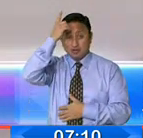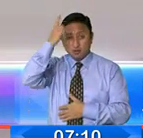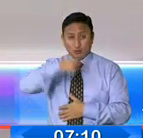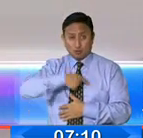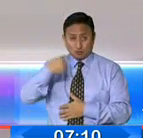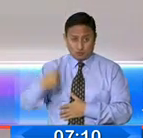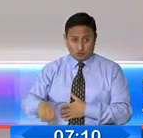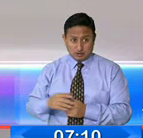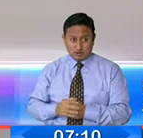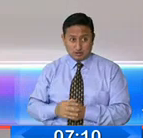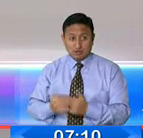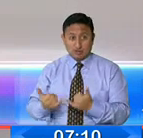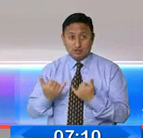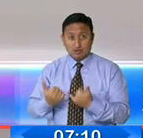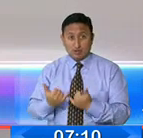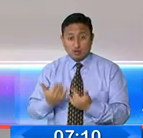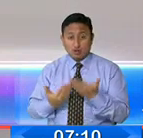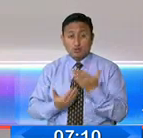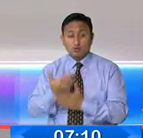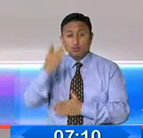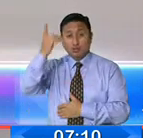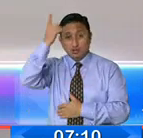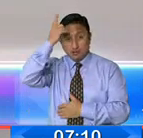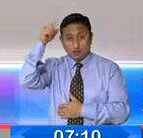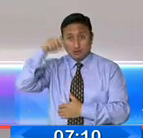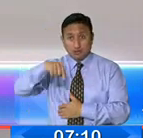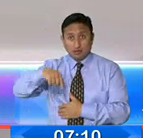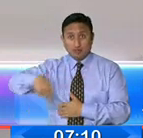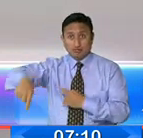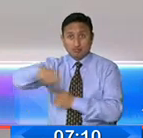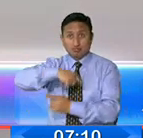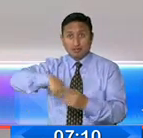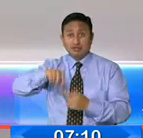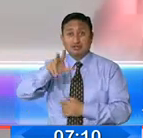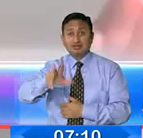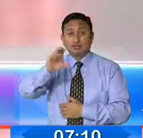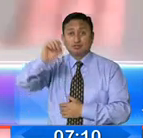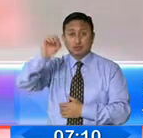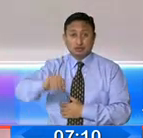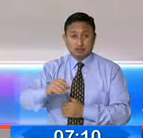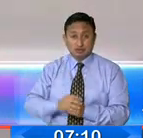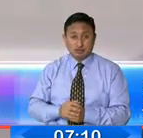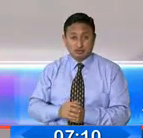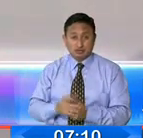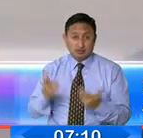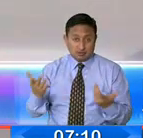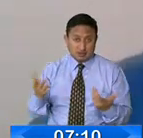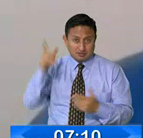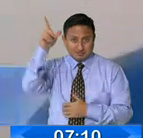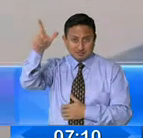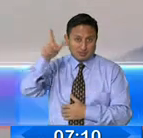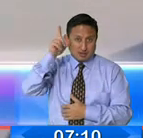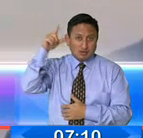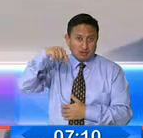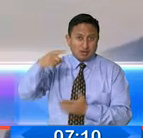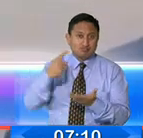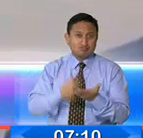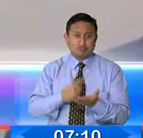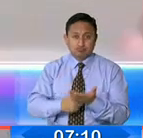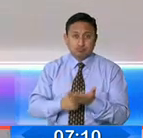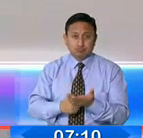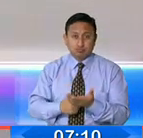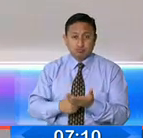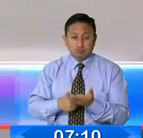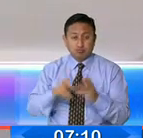nueva deuda que se contrate para pagar el vencimiento de la deuda china sea al 3%, digamos. Esa es la lógica que hay que tratar de hacer en